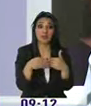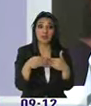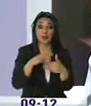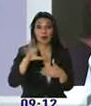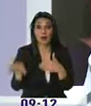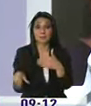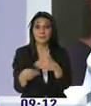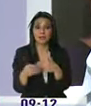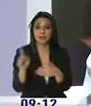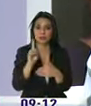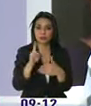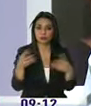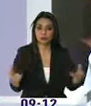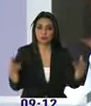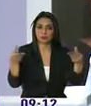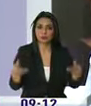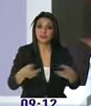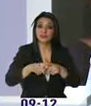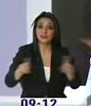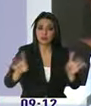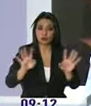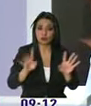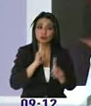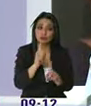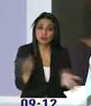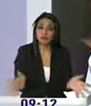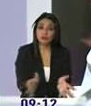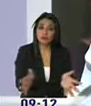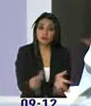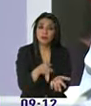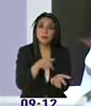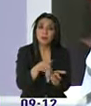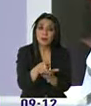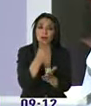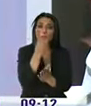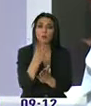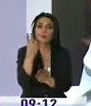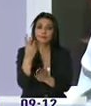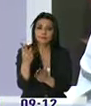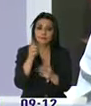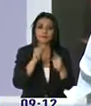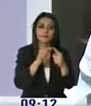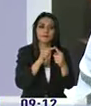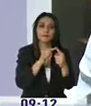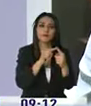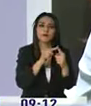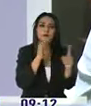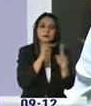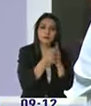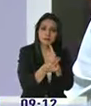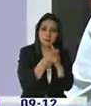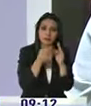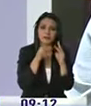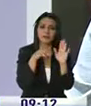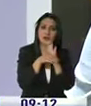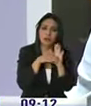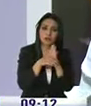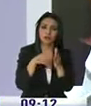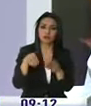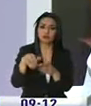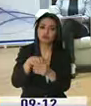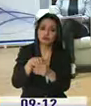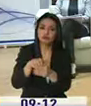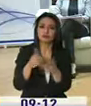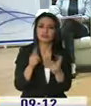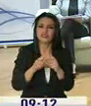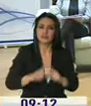Es incluso para impulsar el uso de medios de pago digitales de las tarjetas de crédito de los bancos, de las tarjetas de débito de las